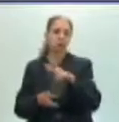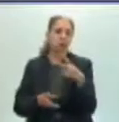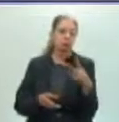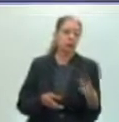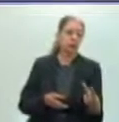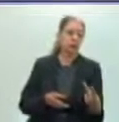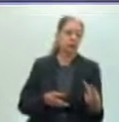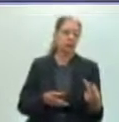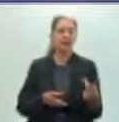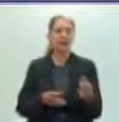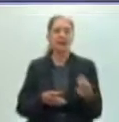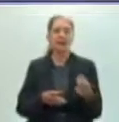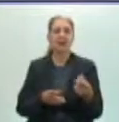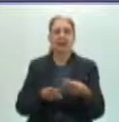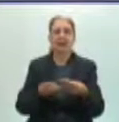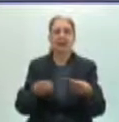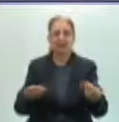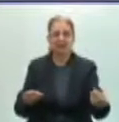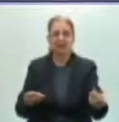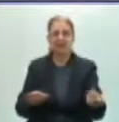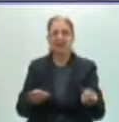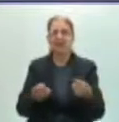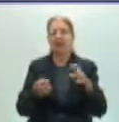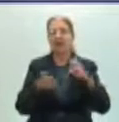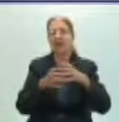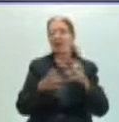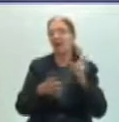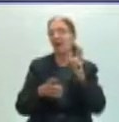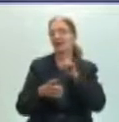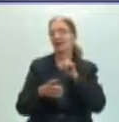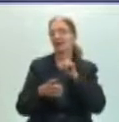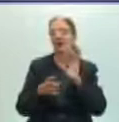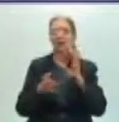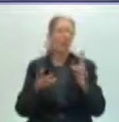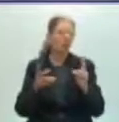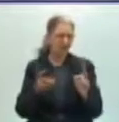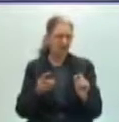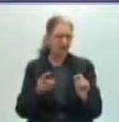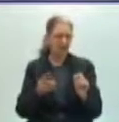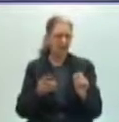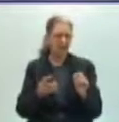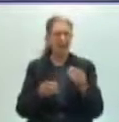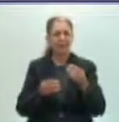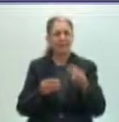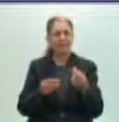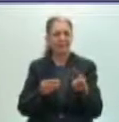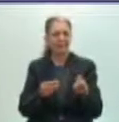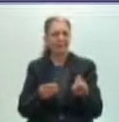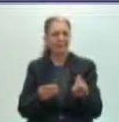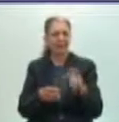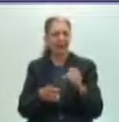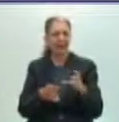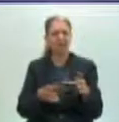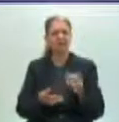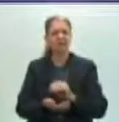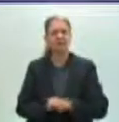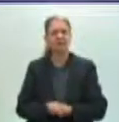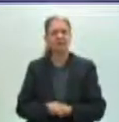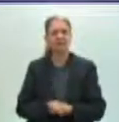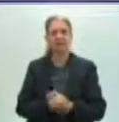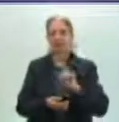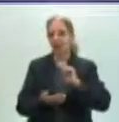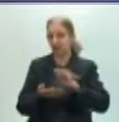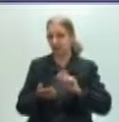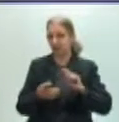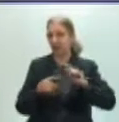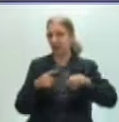calabaza, ¿cuántas hectáreas están sembradas de malanga? Copia rápidamente el ejercicio para que después de conjunto